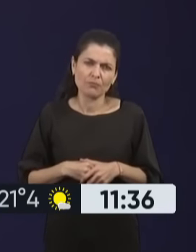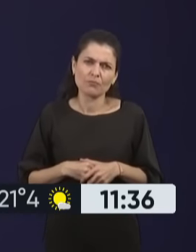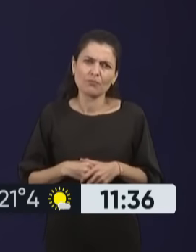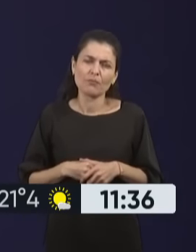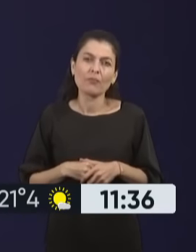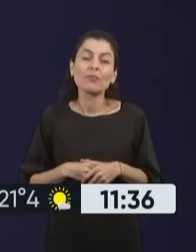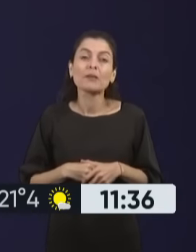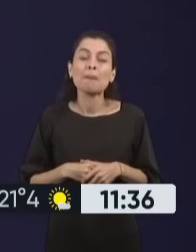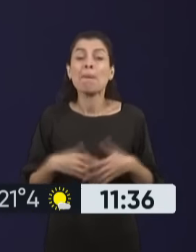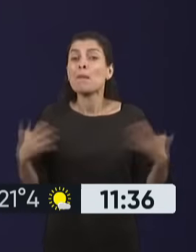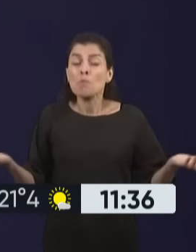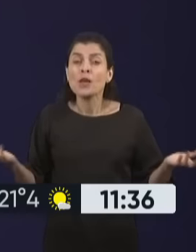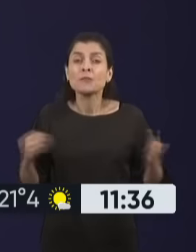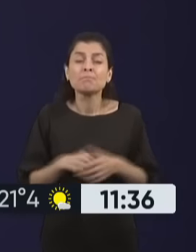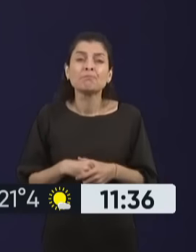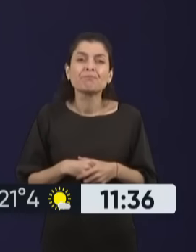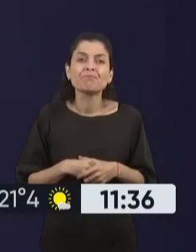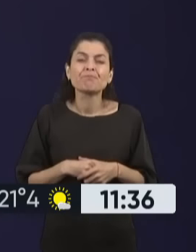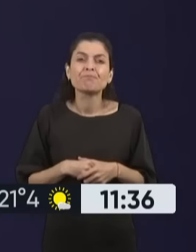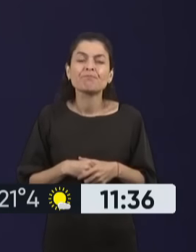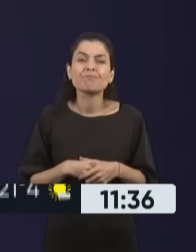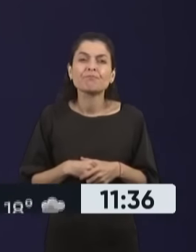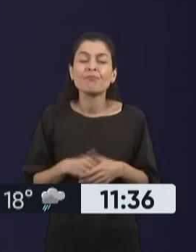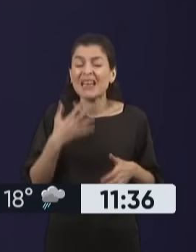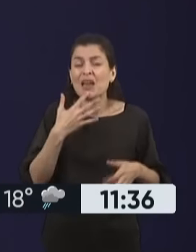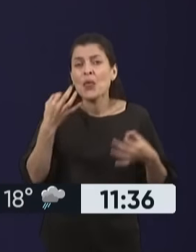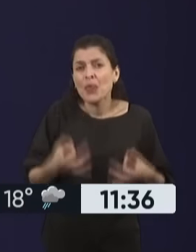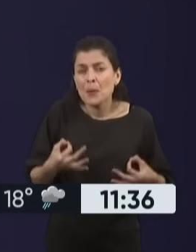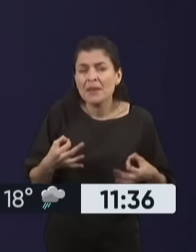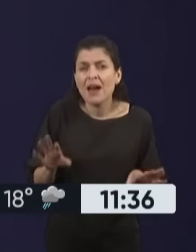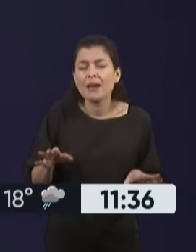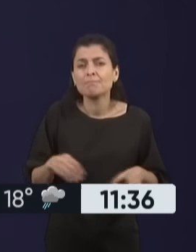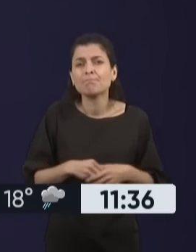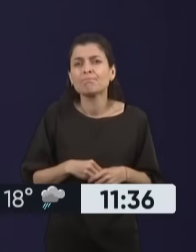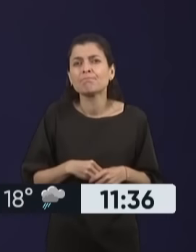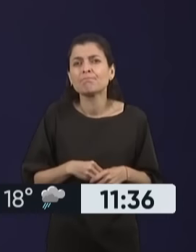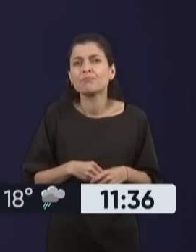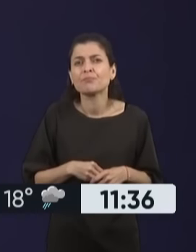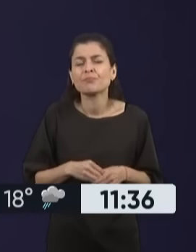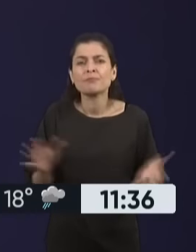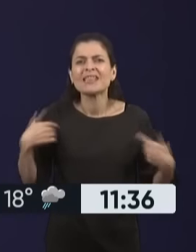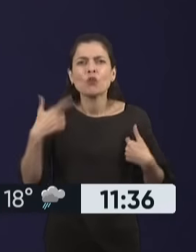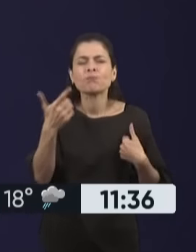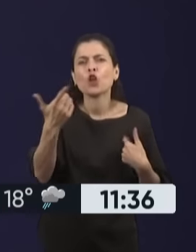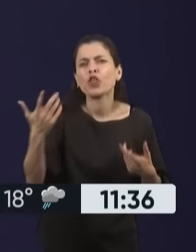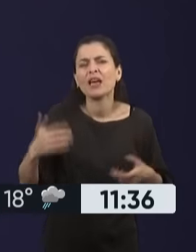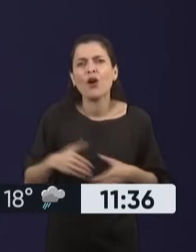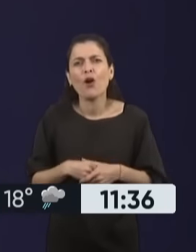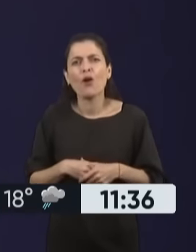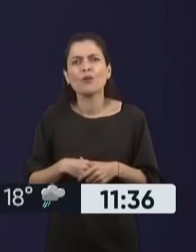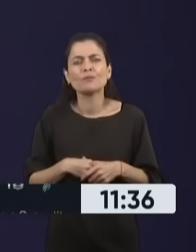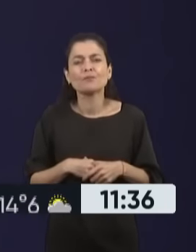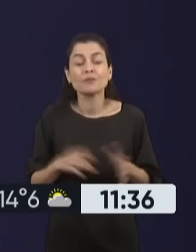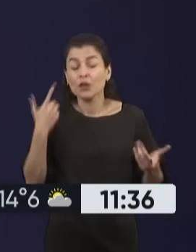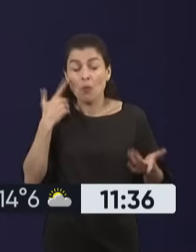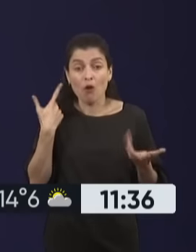e bueno el si a ver no no la verdad es que entiendo que sí pero no no no tengo Me